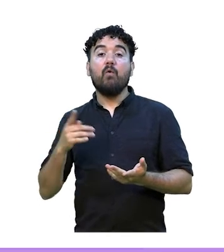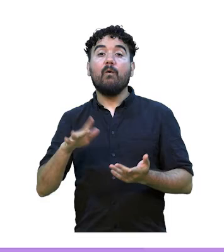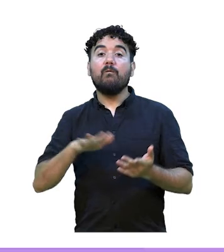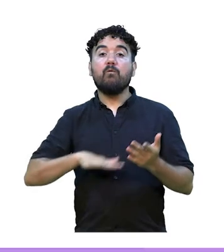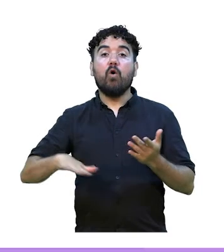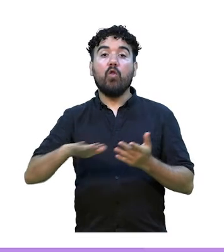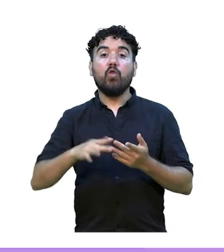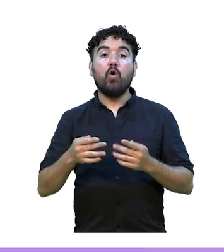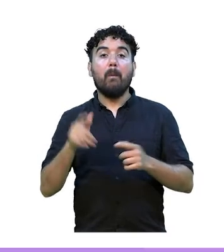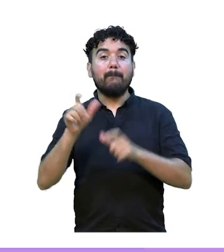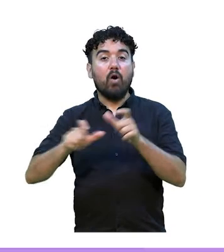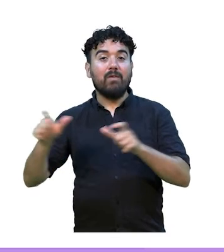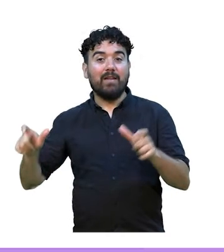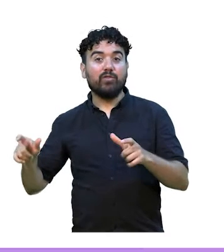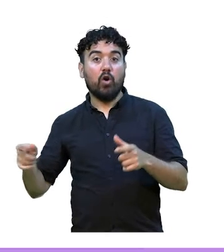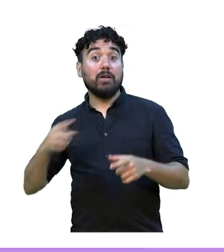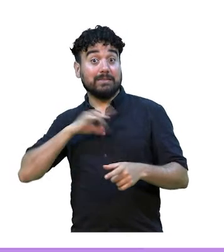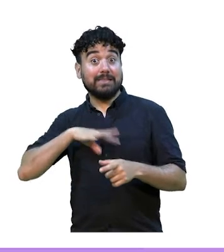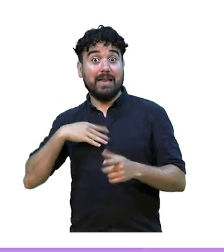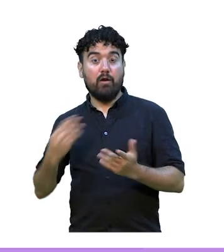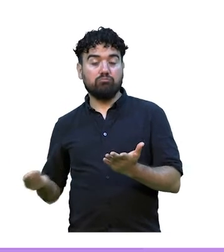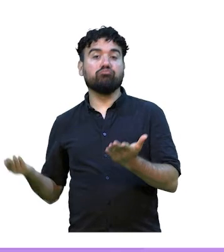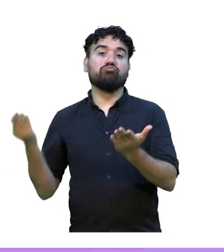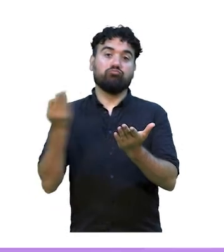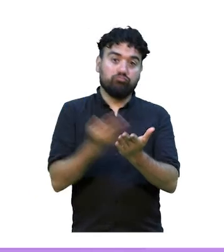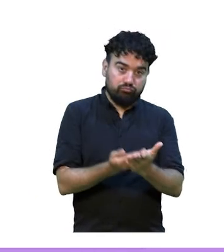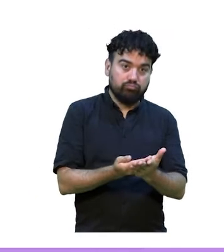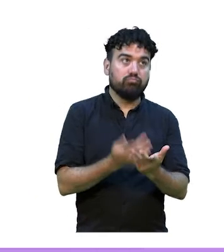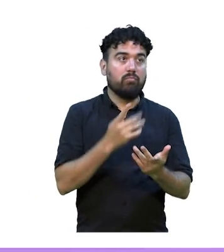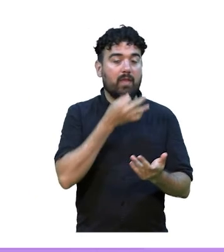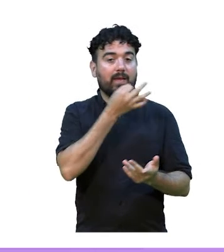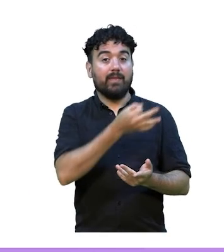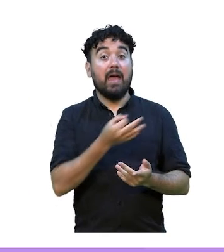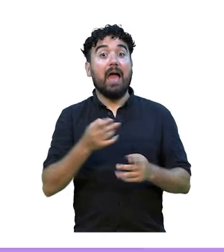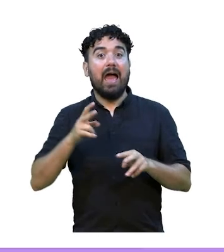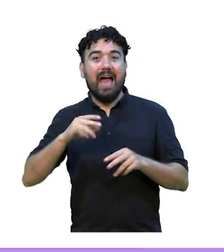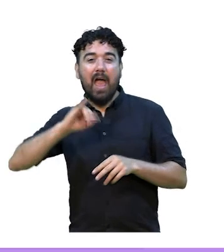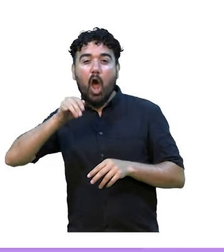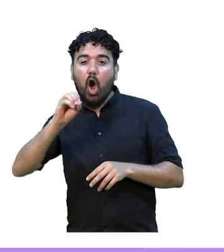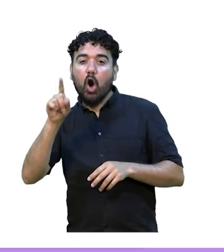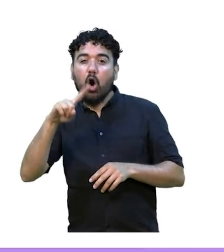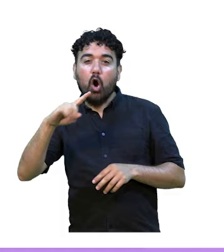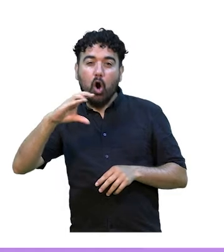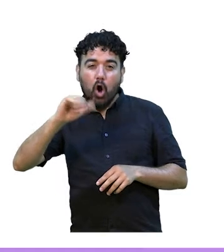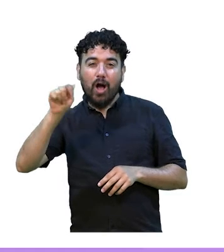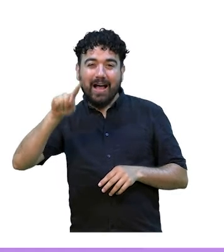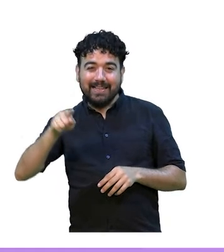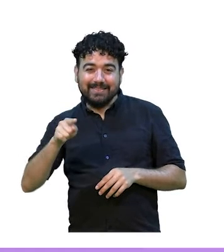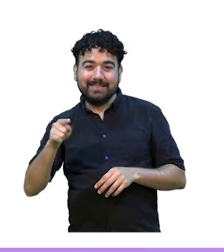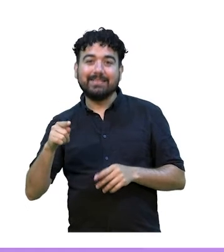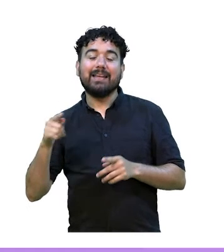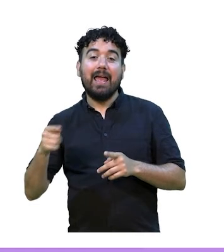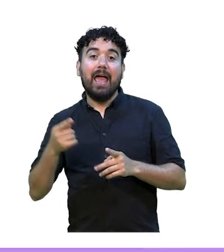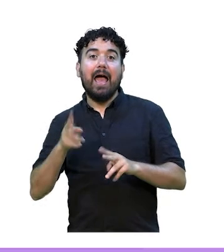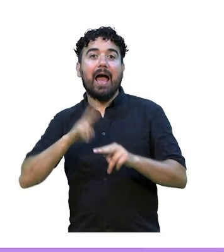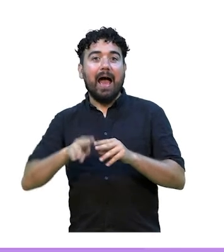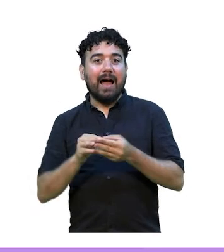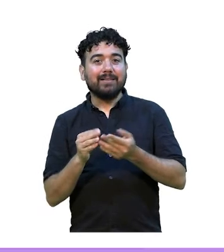era oficial del Fondo de Población de Naciones Unidas, y en las JOCAS, hablando en cuanto al diseño